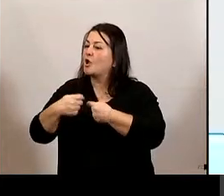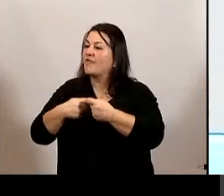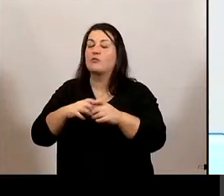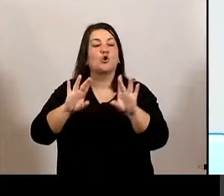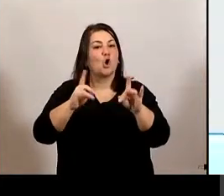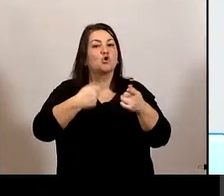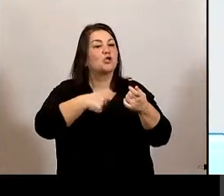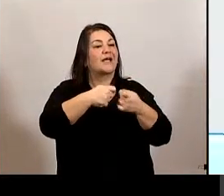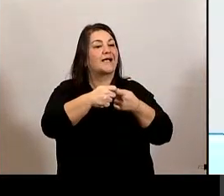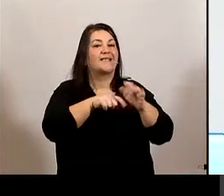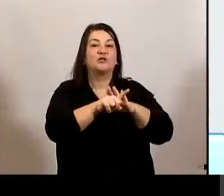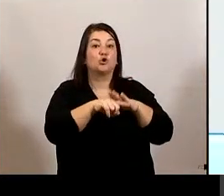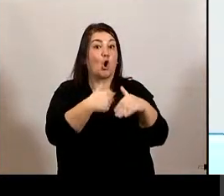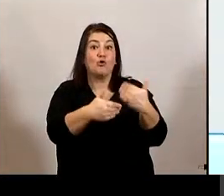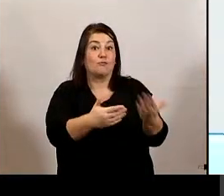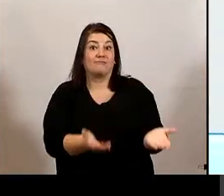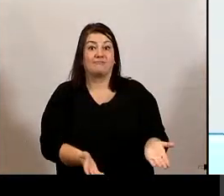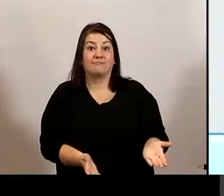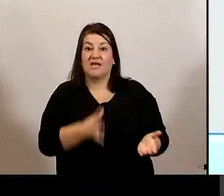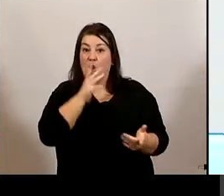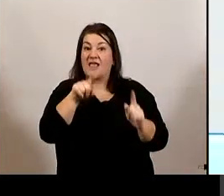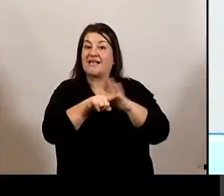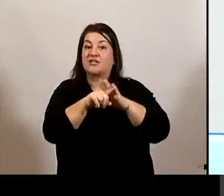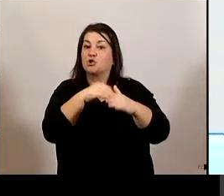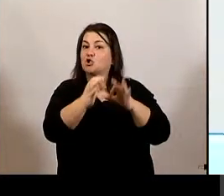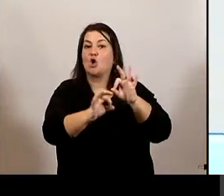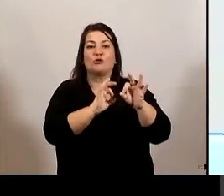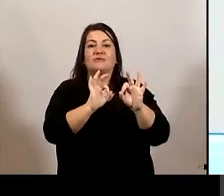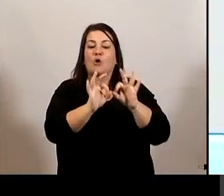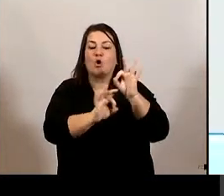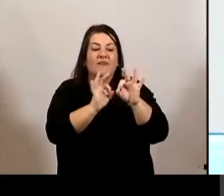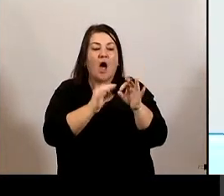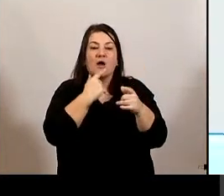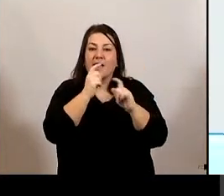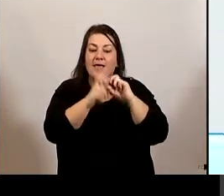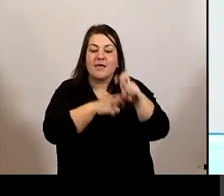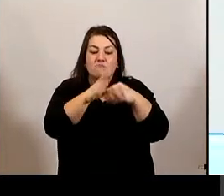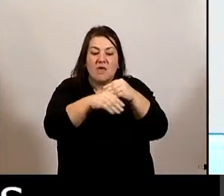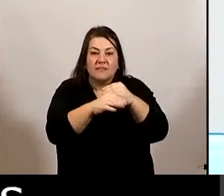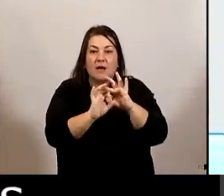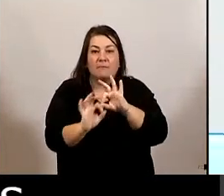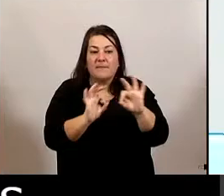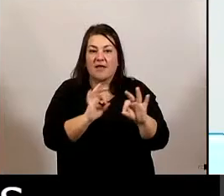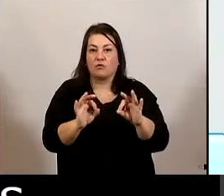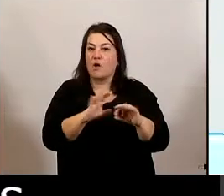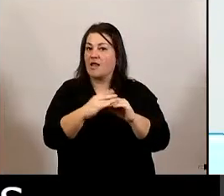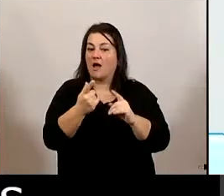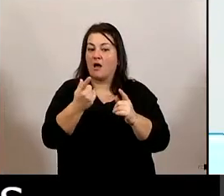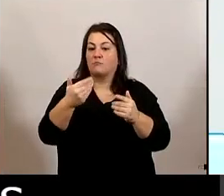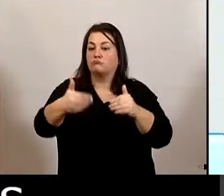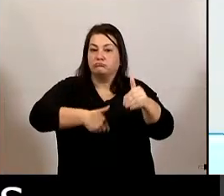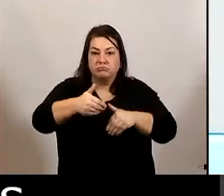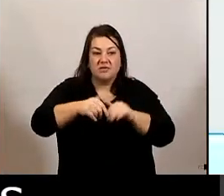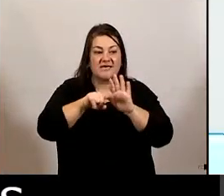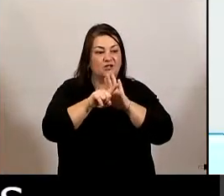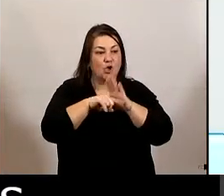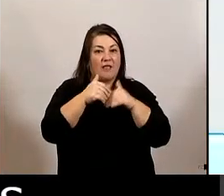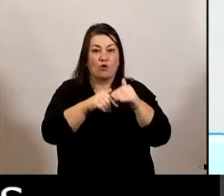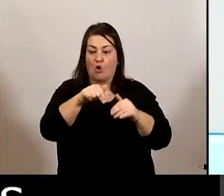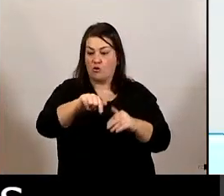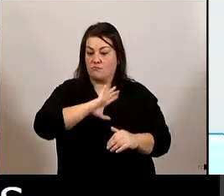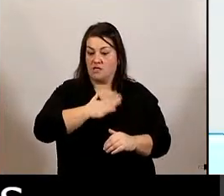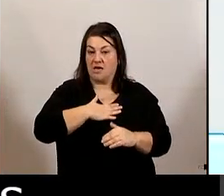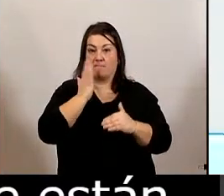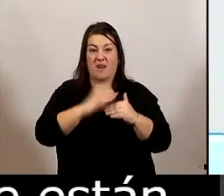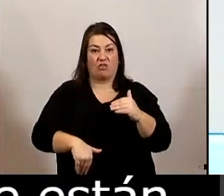Estamos en la tramitación, es que ahora el trámite es el que es, ahora son las enmiendas y ahora estamos recibiendo, se están tramitando, creo que mañana acaba